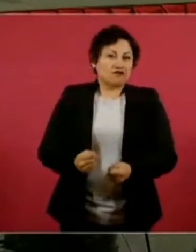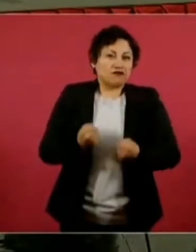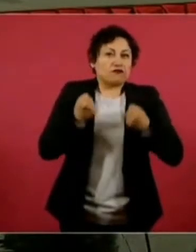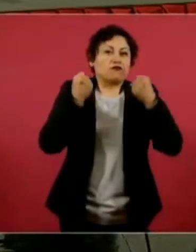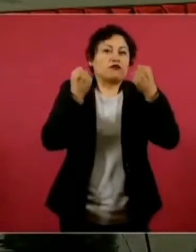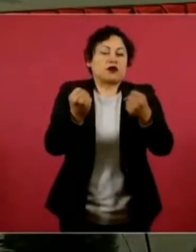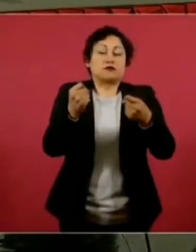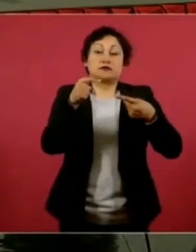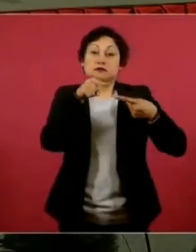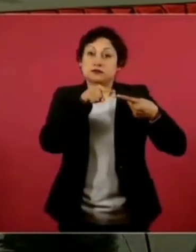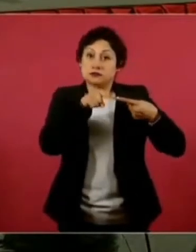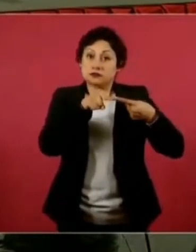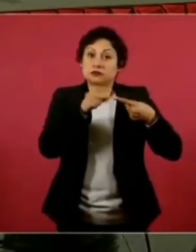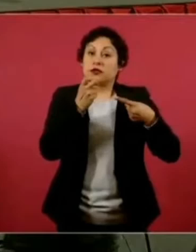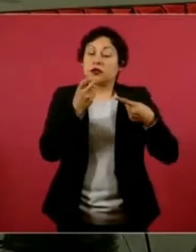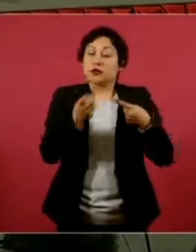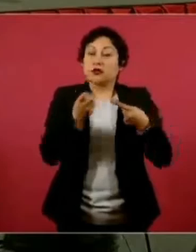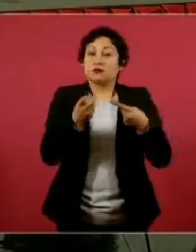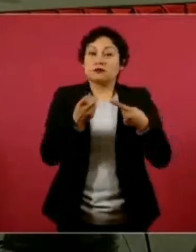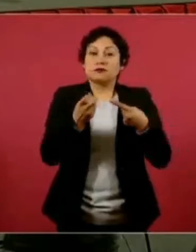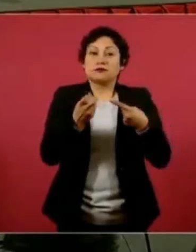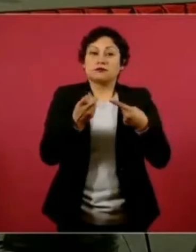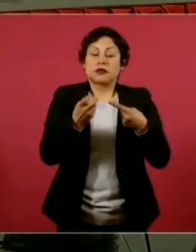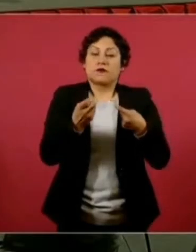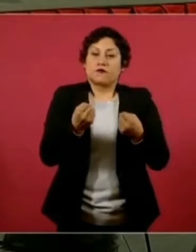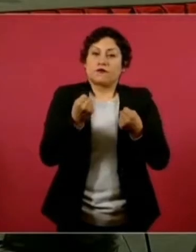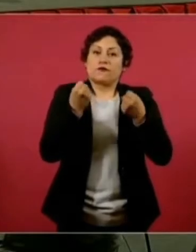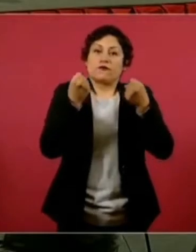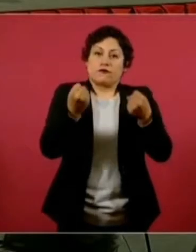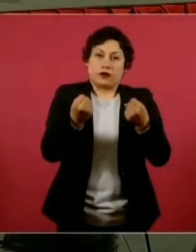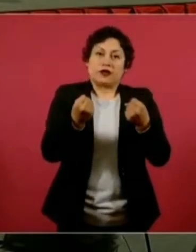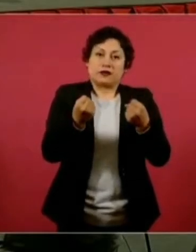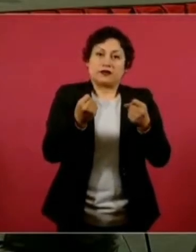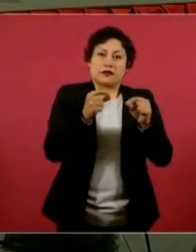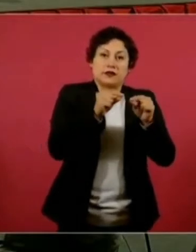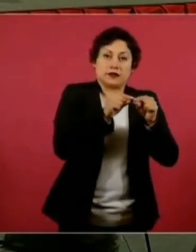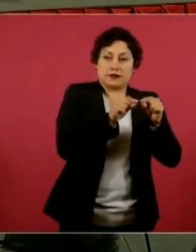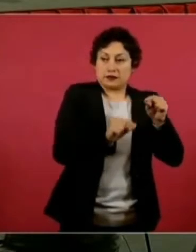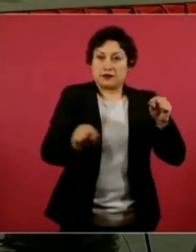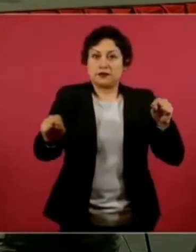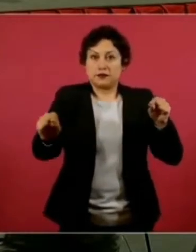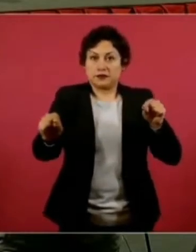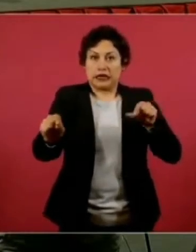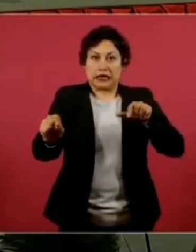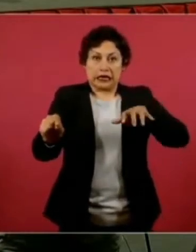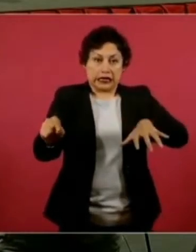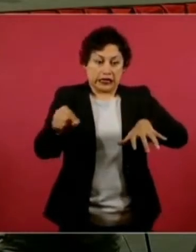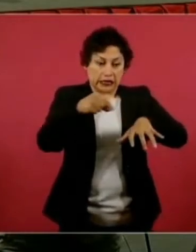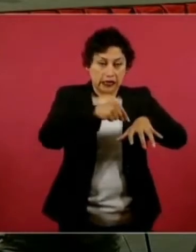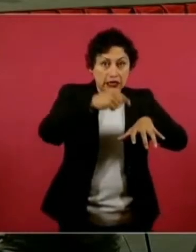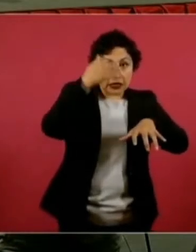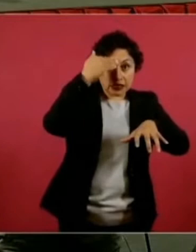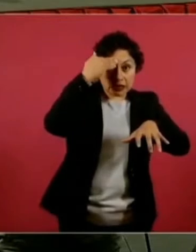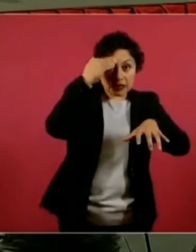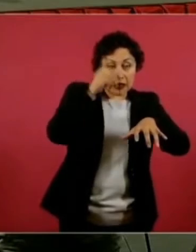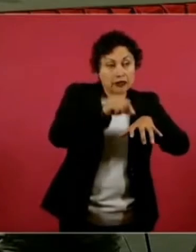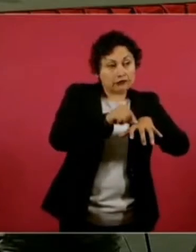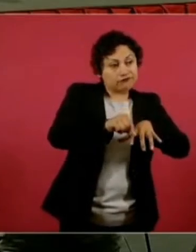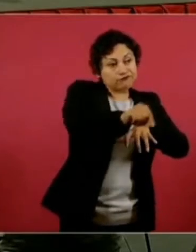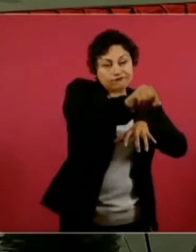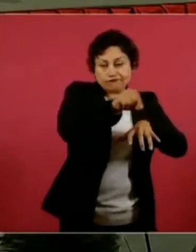una suficiente potencia que va de un punto a otro, de las centrales a los puntos importantes